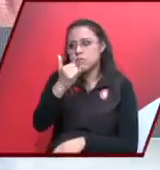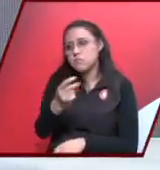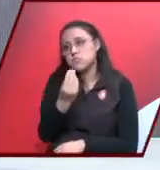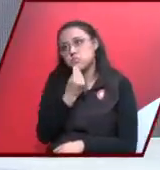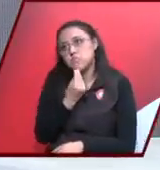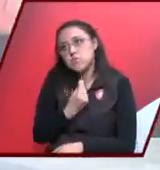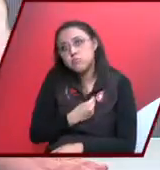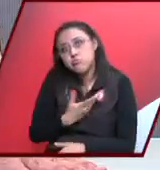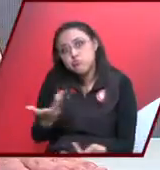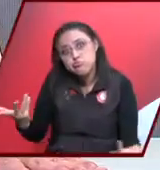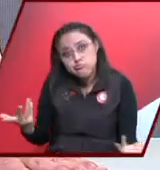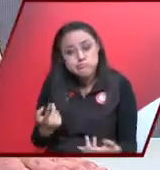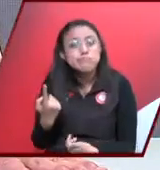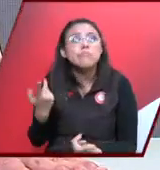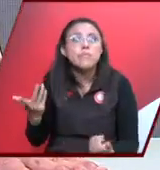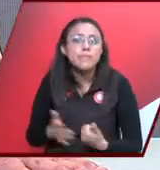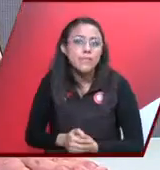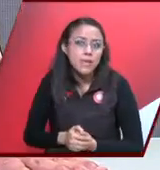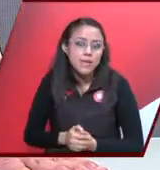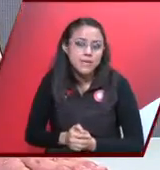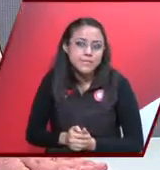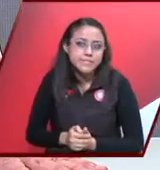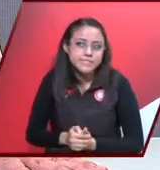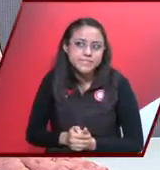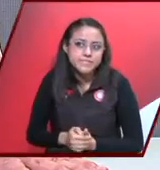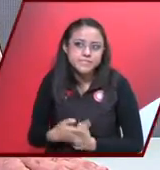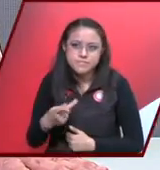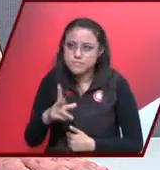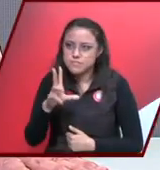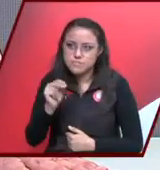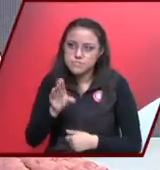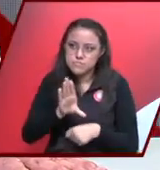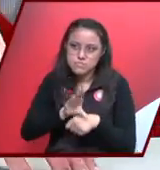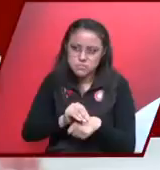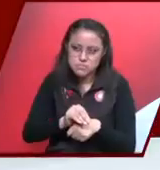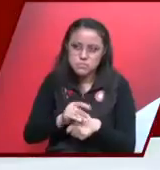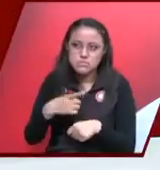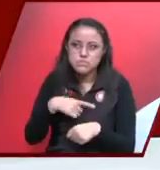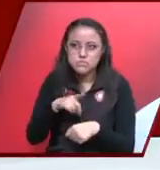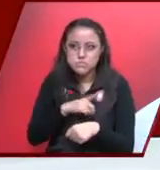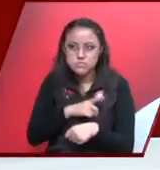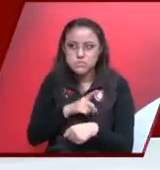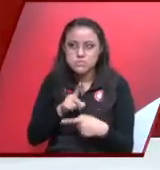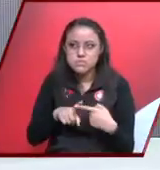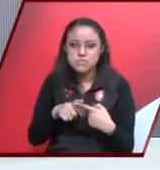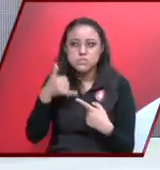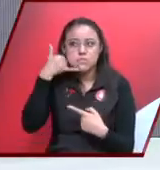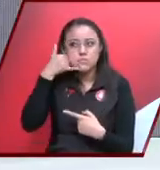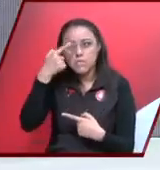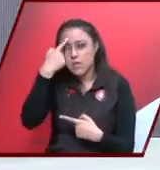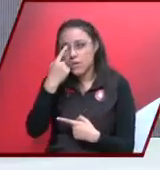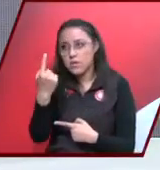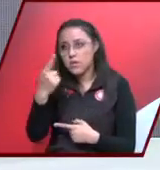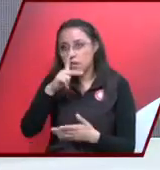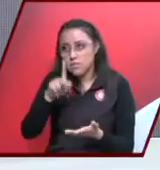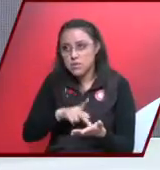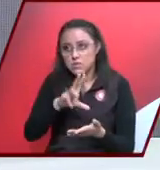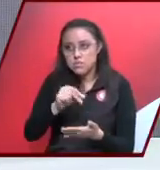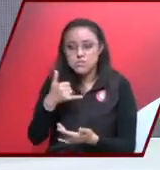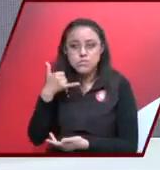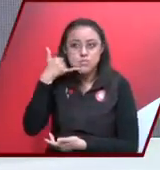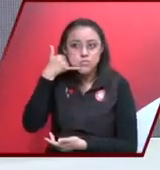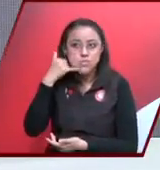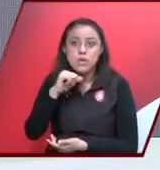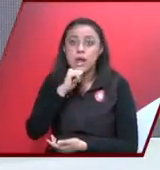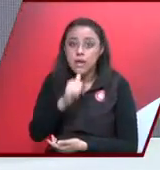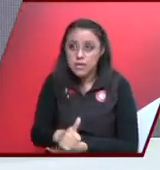modo. ¿Ya? ¿Qué hacemos? Pero tampoco estoy permitiendo. Ya me dijeron que tengo que hacer boletinar mi número para que no vuelva nadie a tocar una